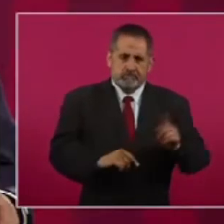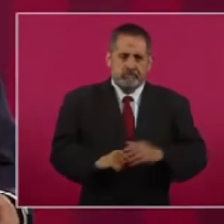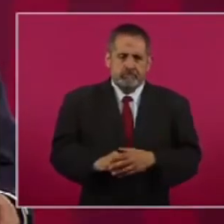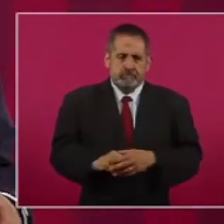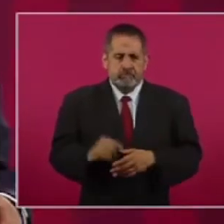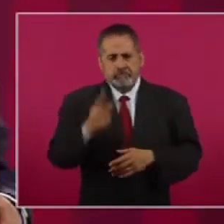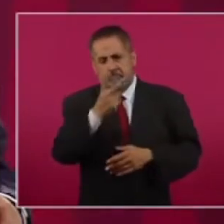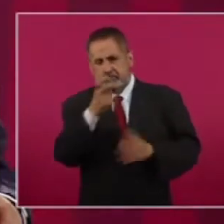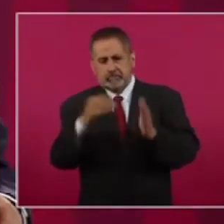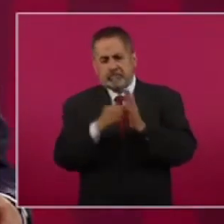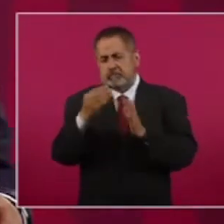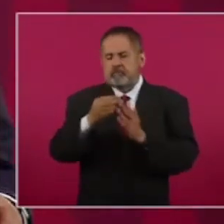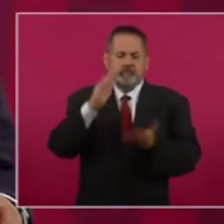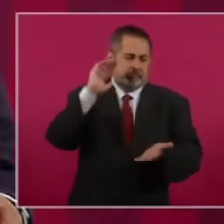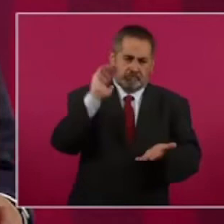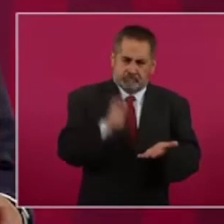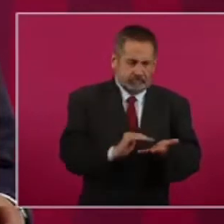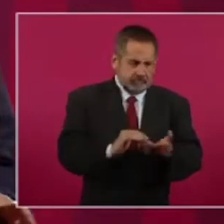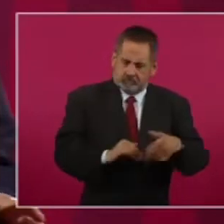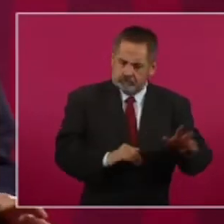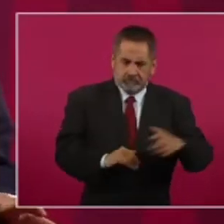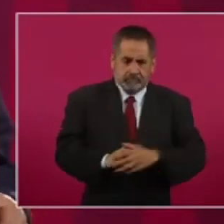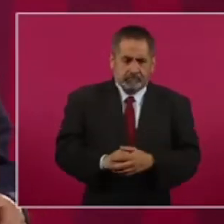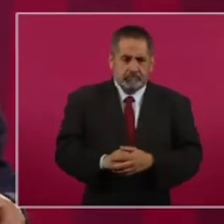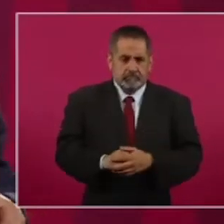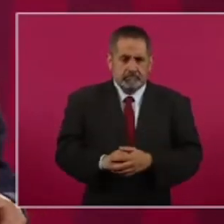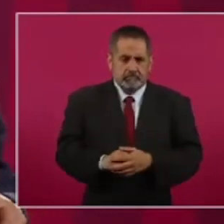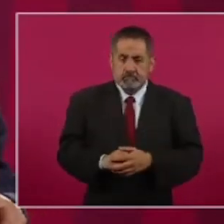200 millones. Pues sí,